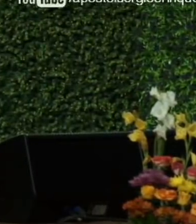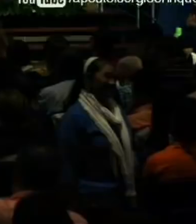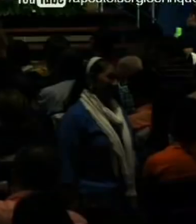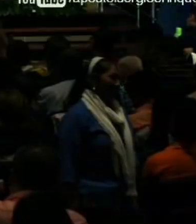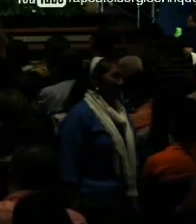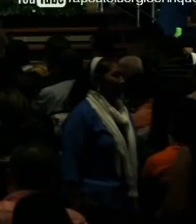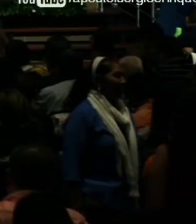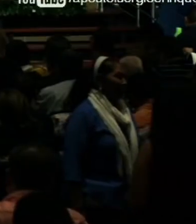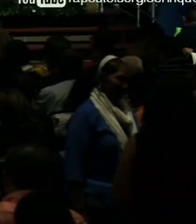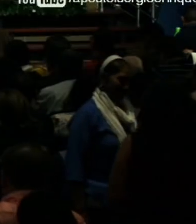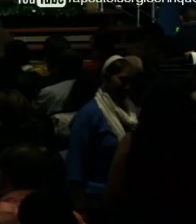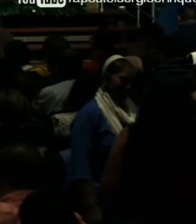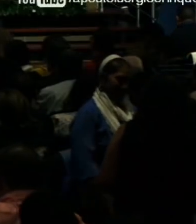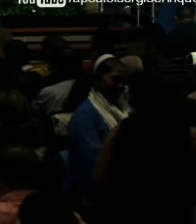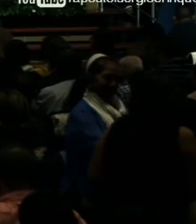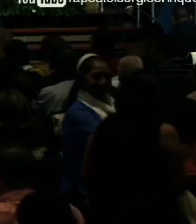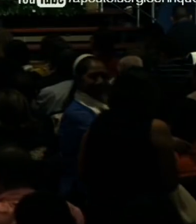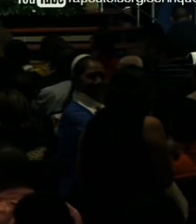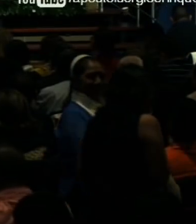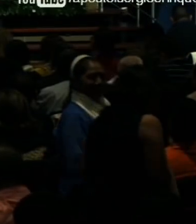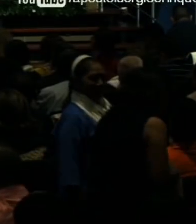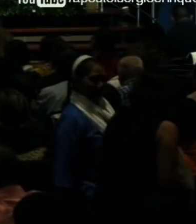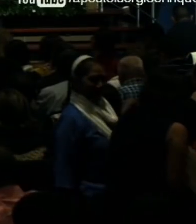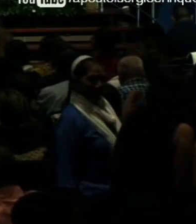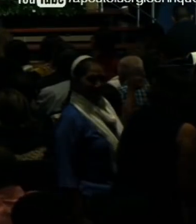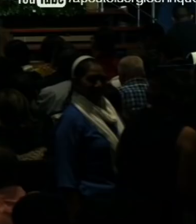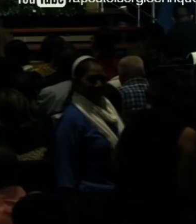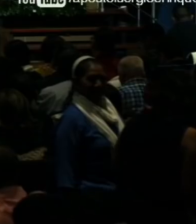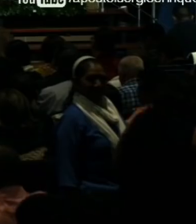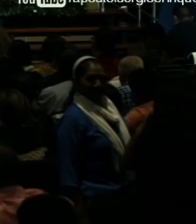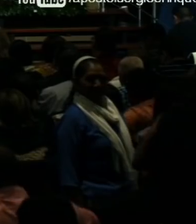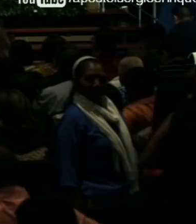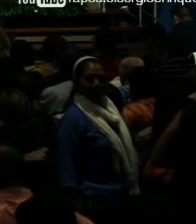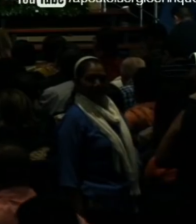entender qué cosas traía Dios para nosotros en el